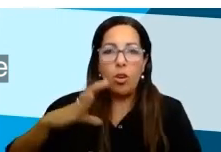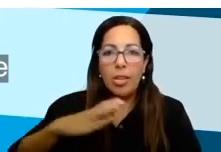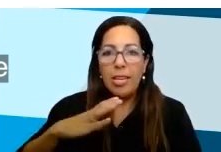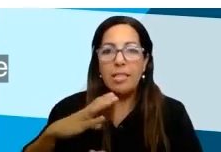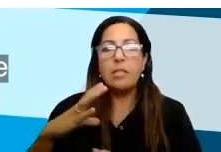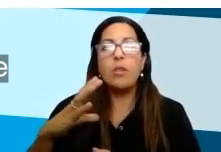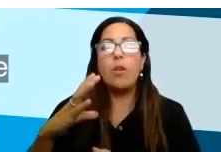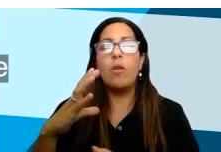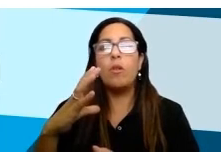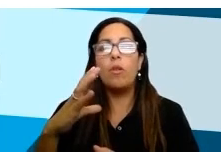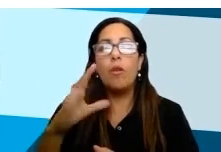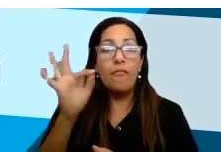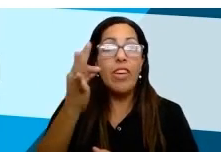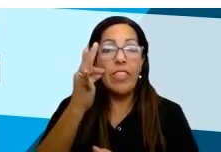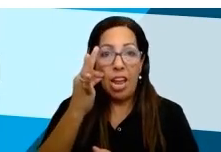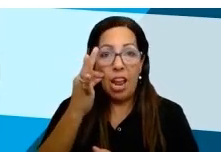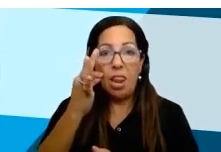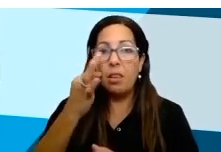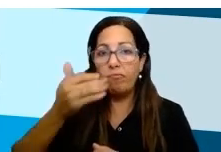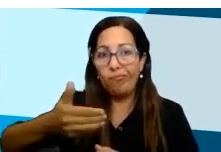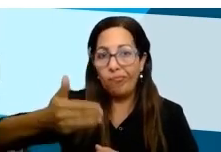Congreso Federal